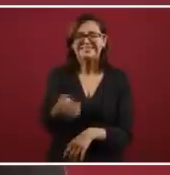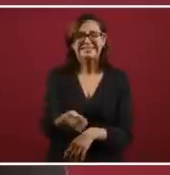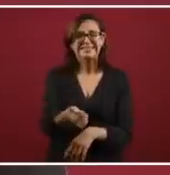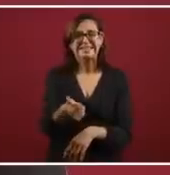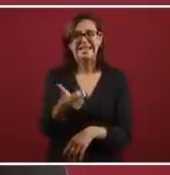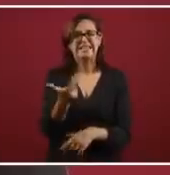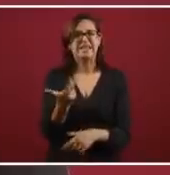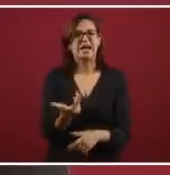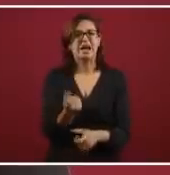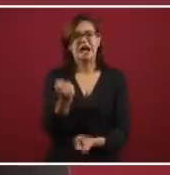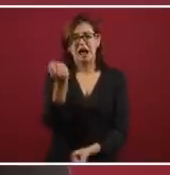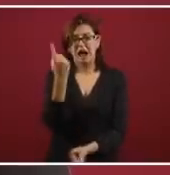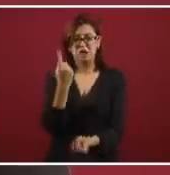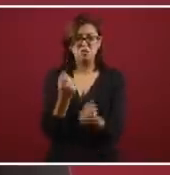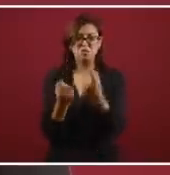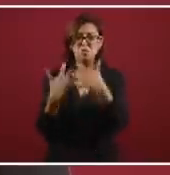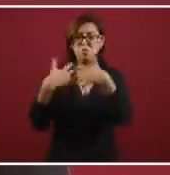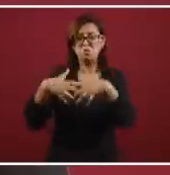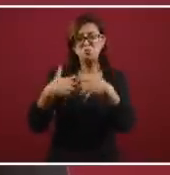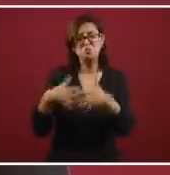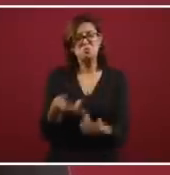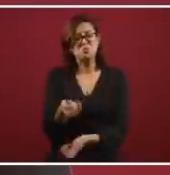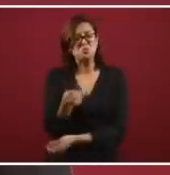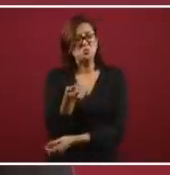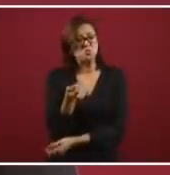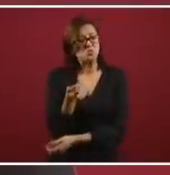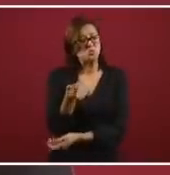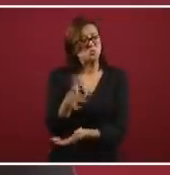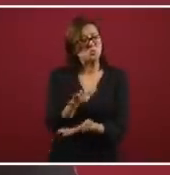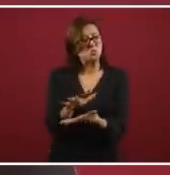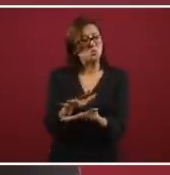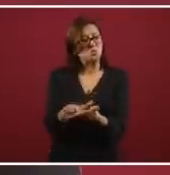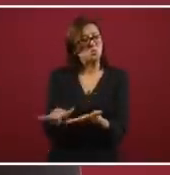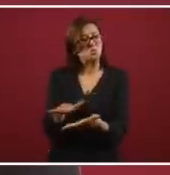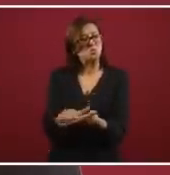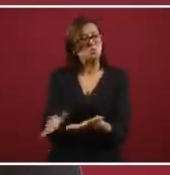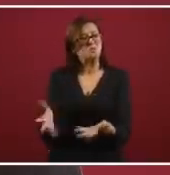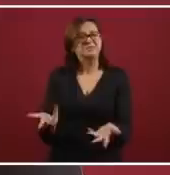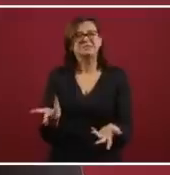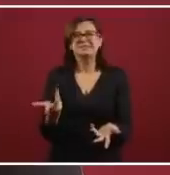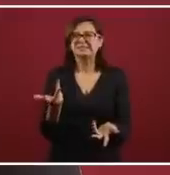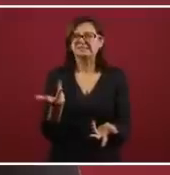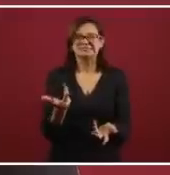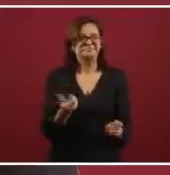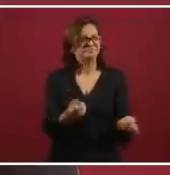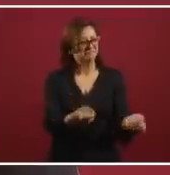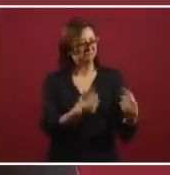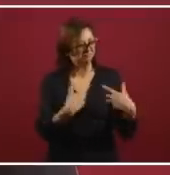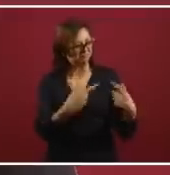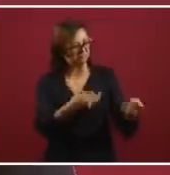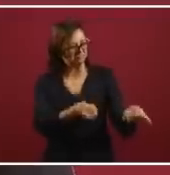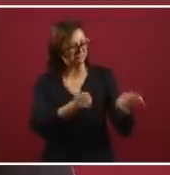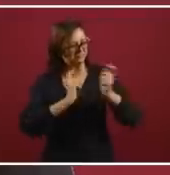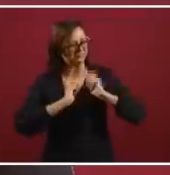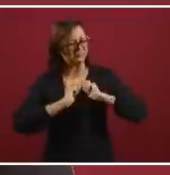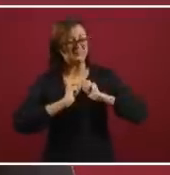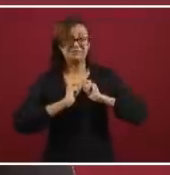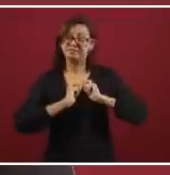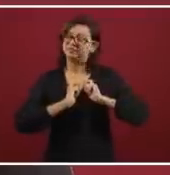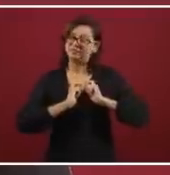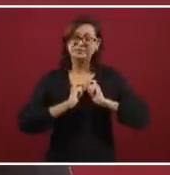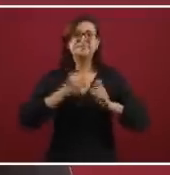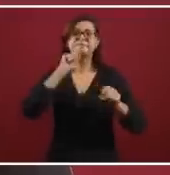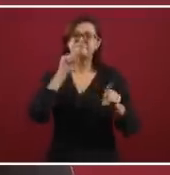con baja producción, y ya estamos también levantando la producción en las